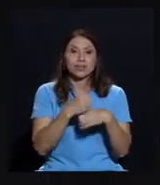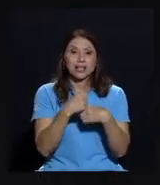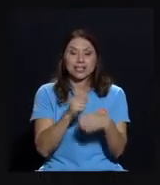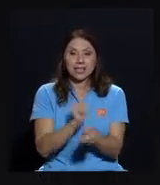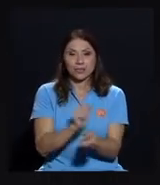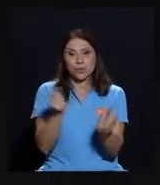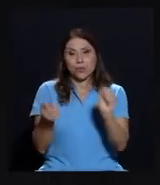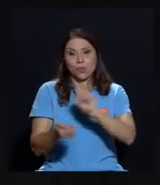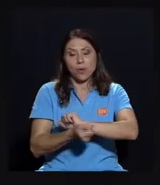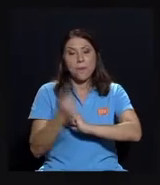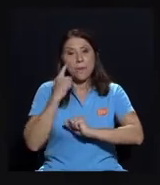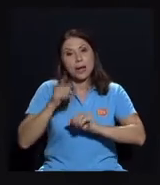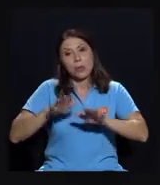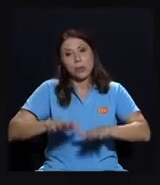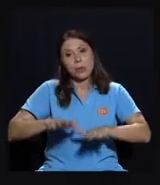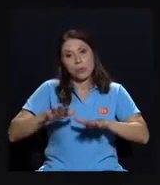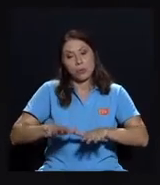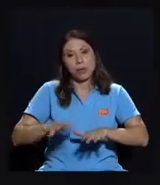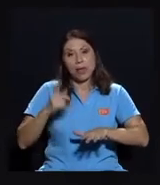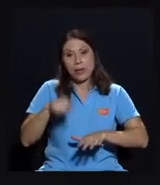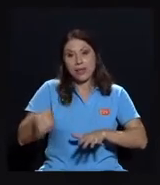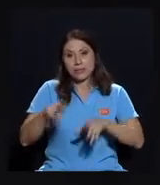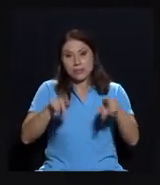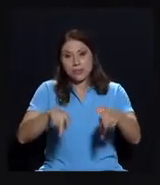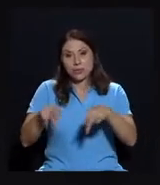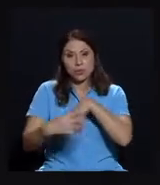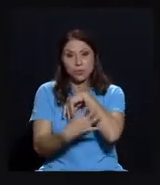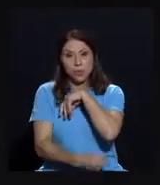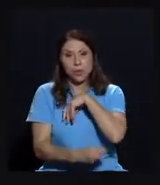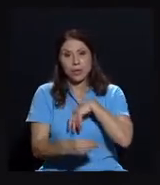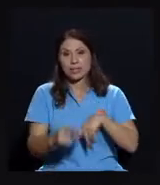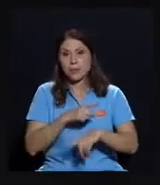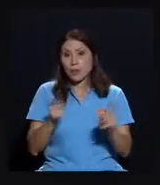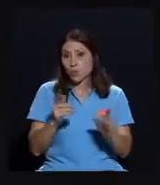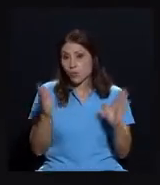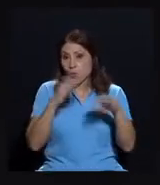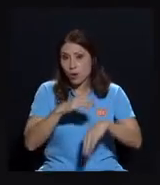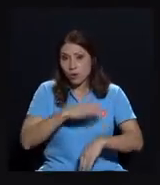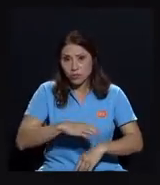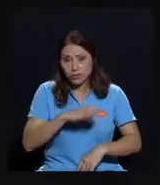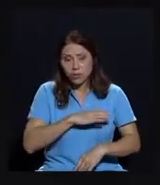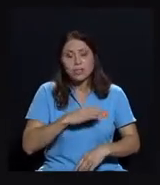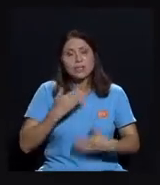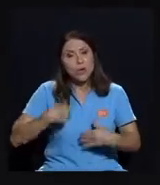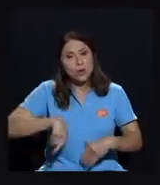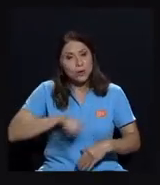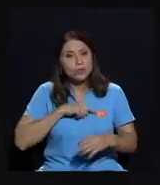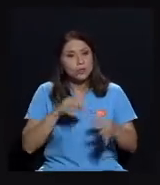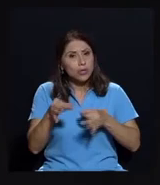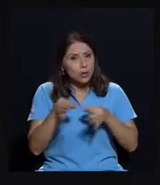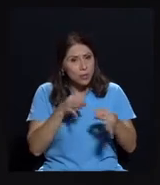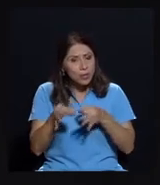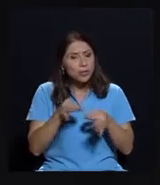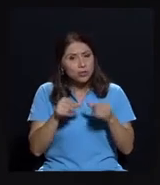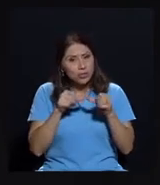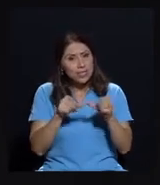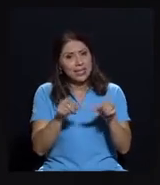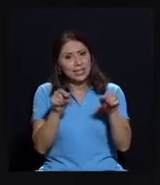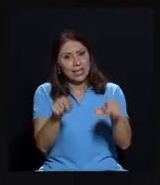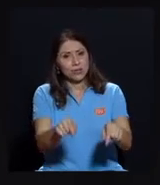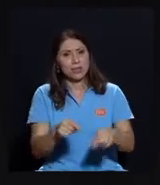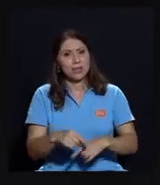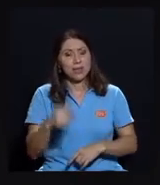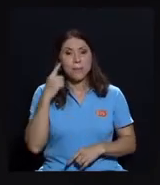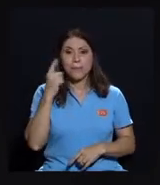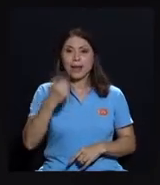gente más pobre no hay condiciones parece políticas para eso que nuestros argumentos siguen estando allí para llevarlo en un ajuste